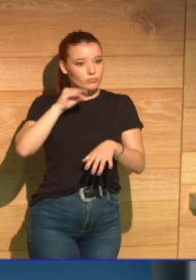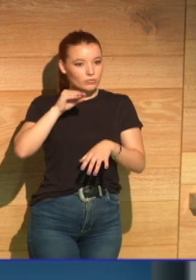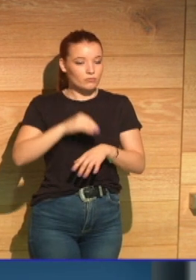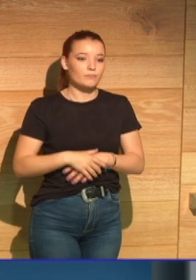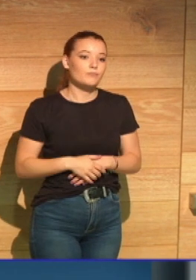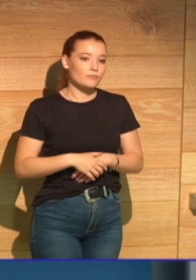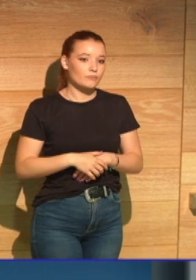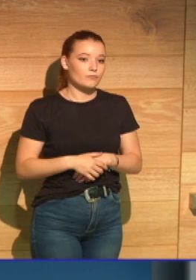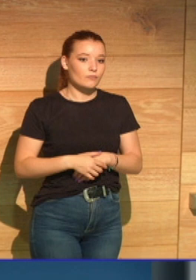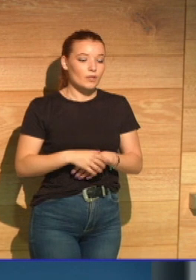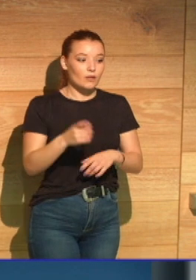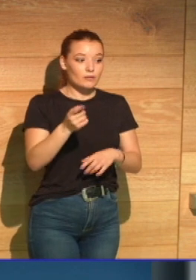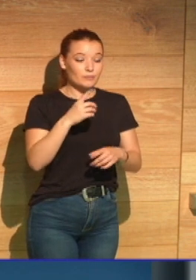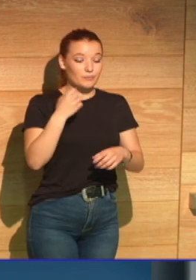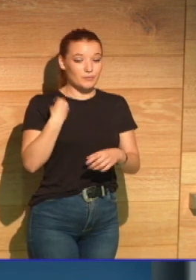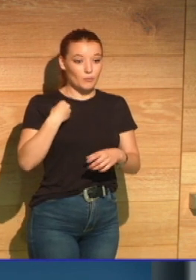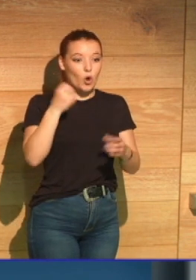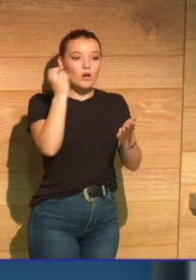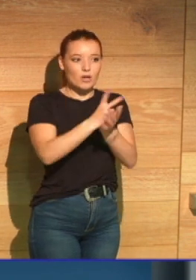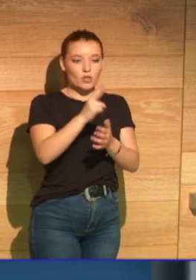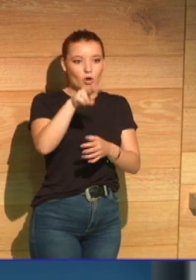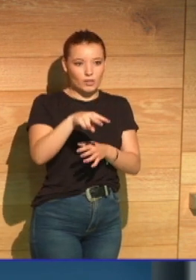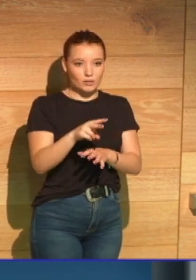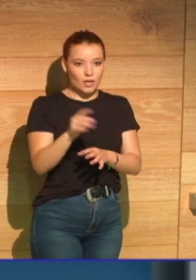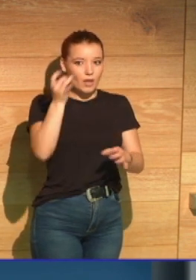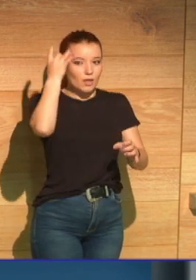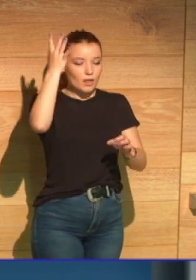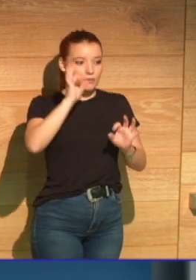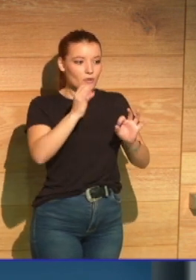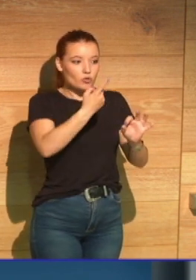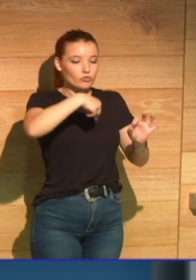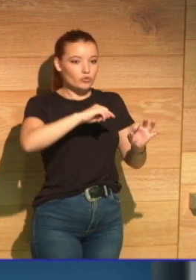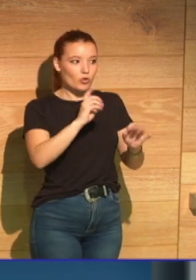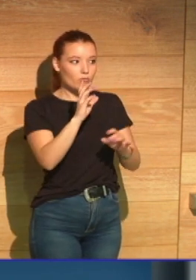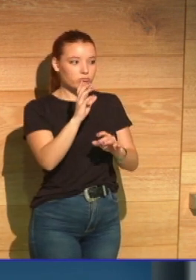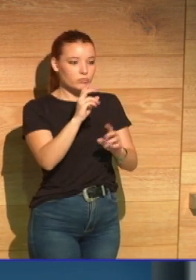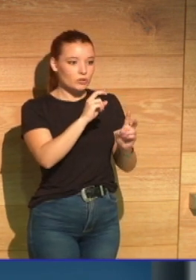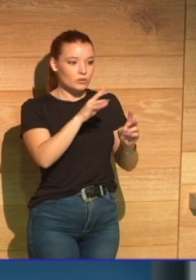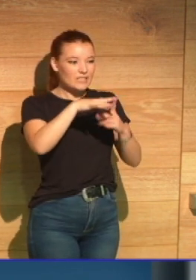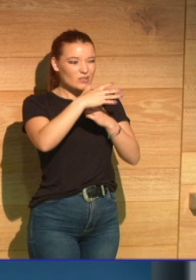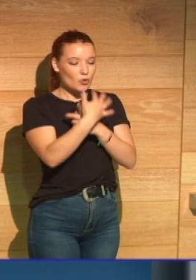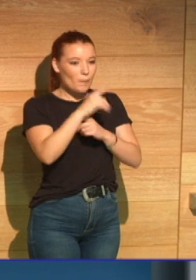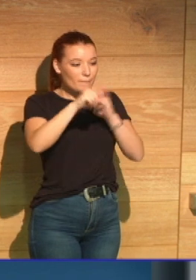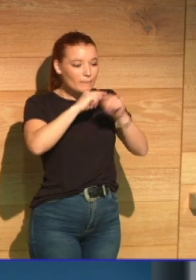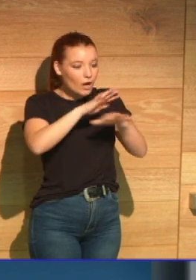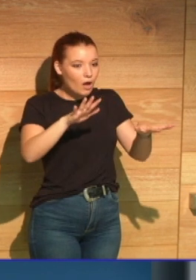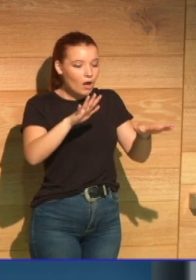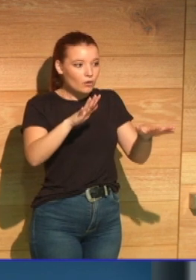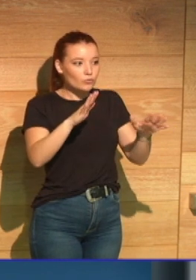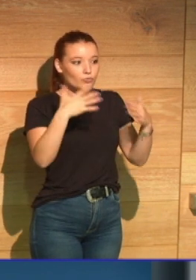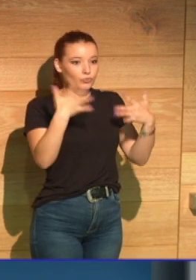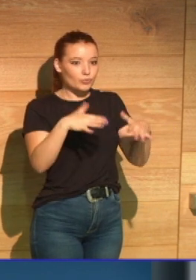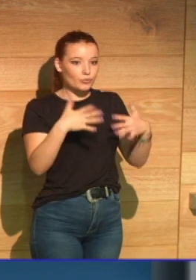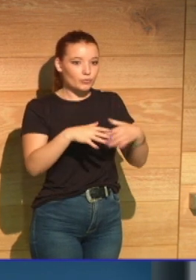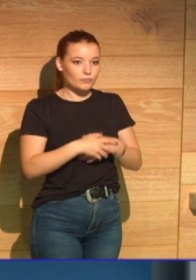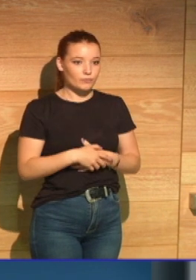reto más importantes que tenemos. La idea misma de encontrarnos con la situación de la pandemia nos movió